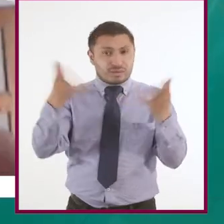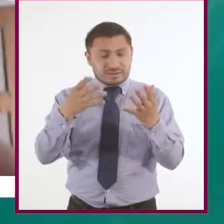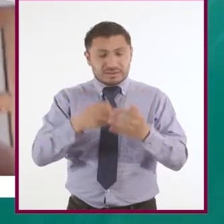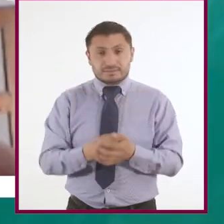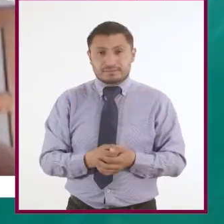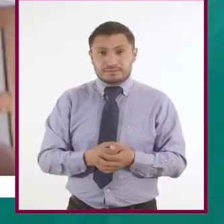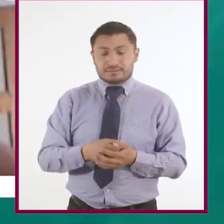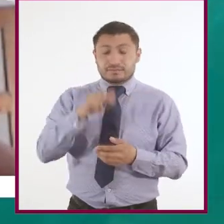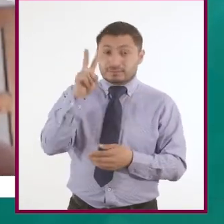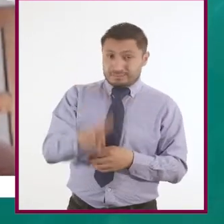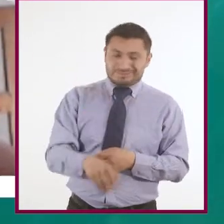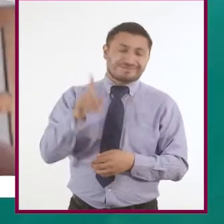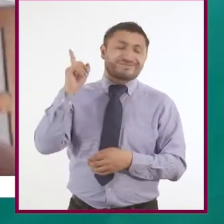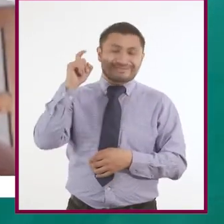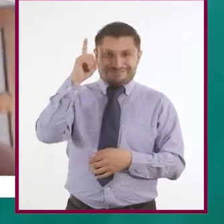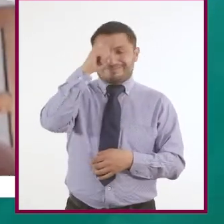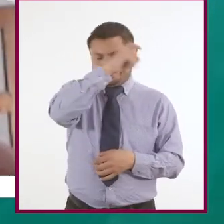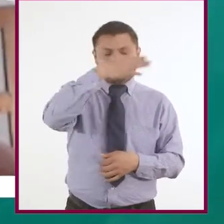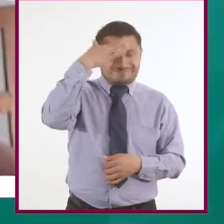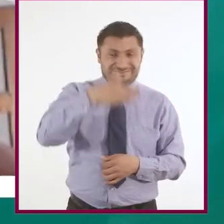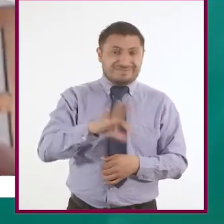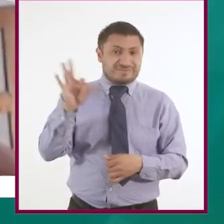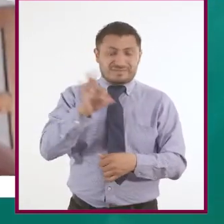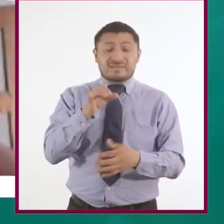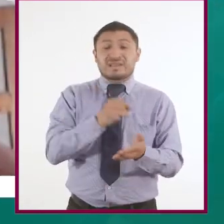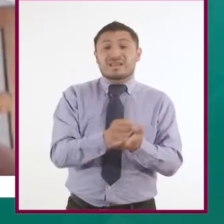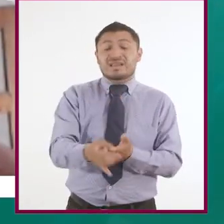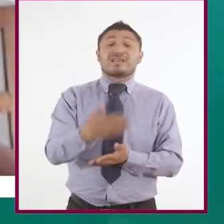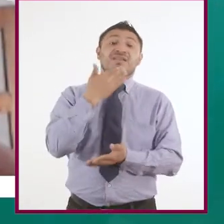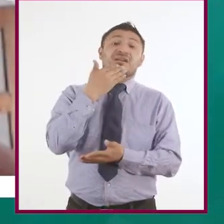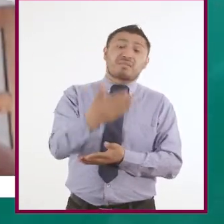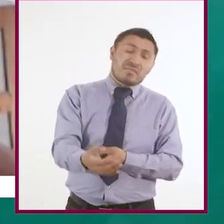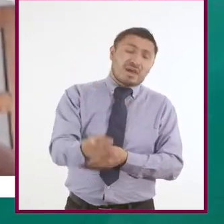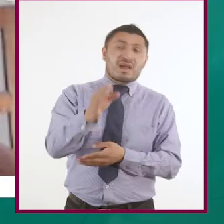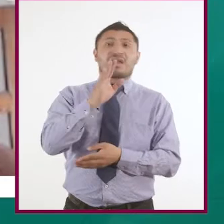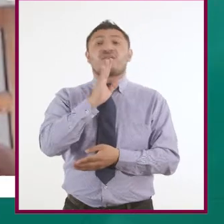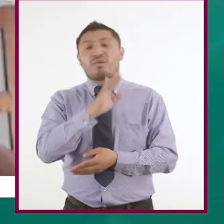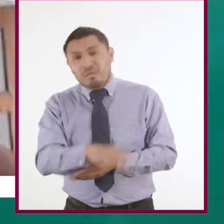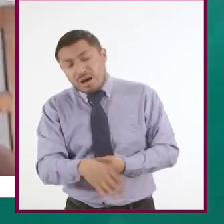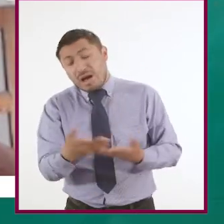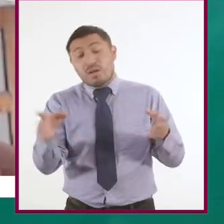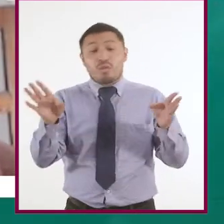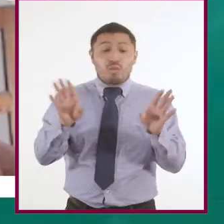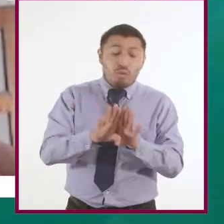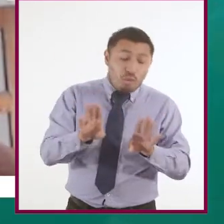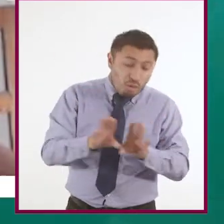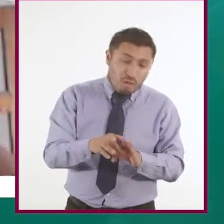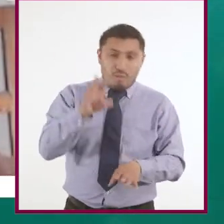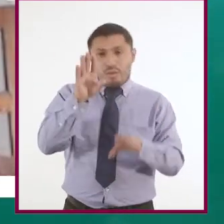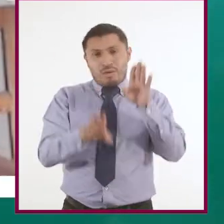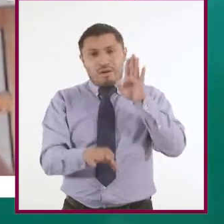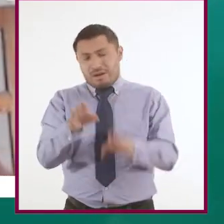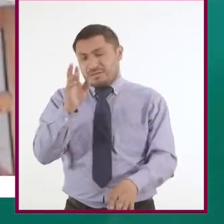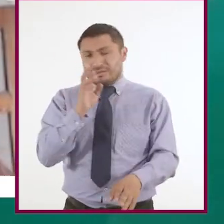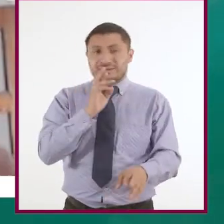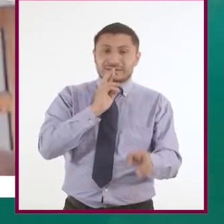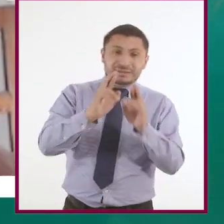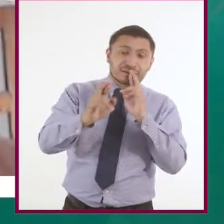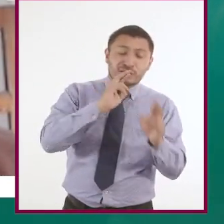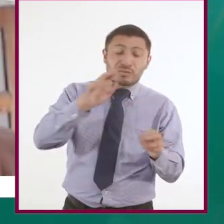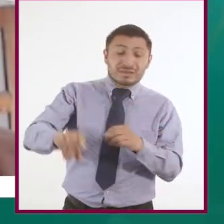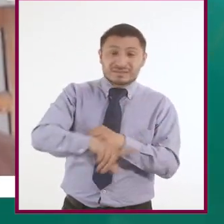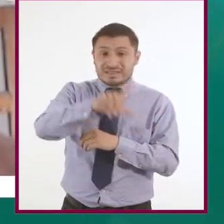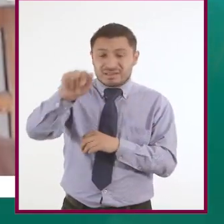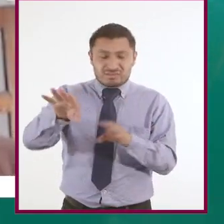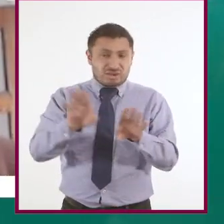es muy difícil saber si tomamos una decisión correcta o no. A veces los resultados de la decisión pueden que no